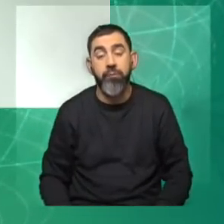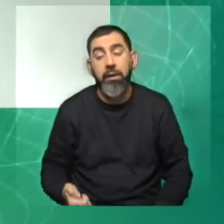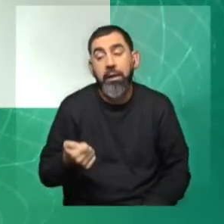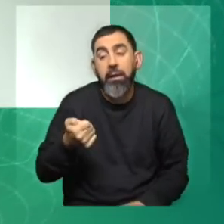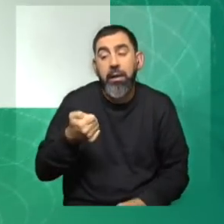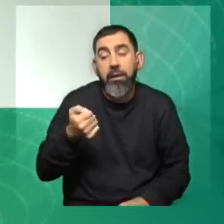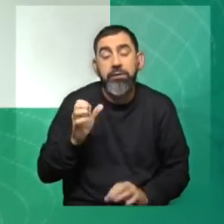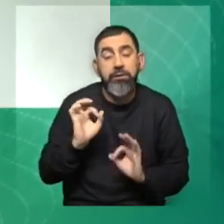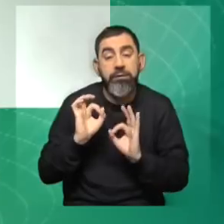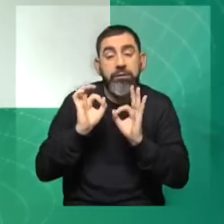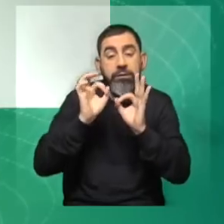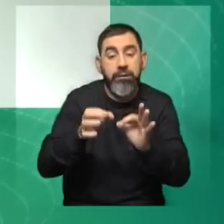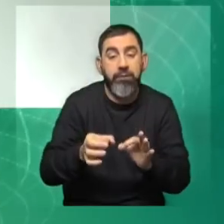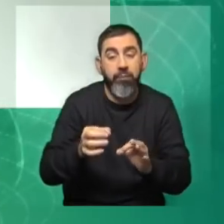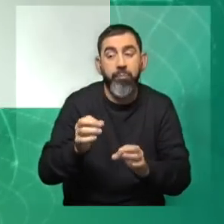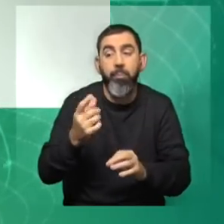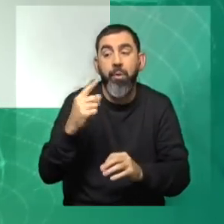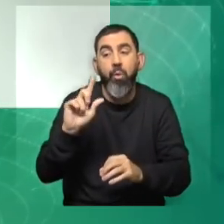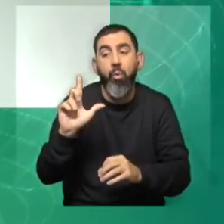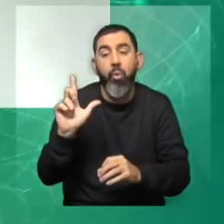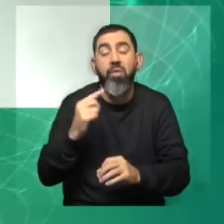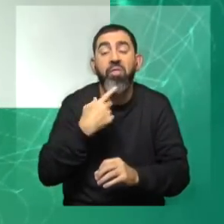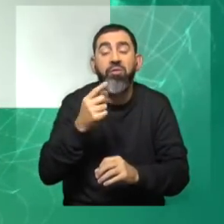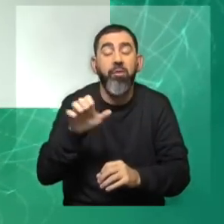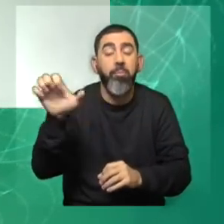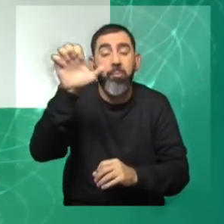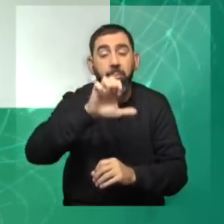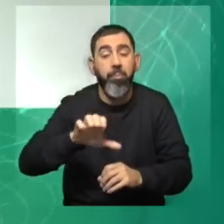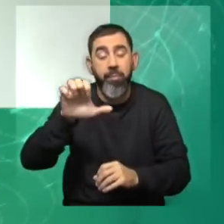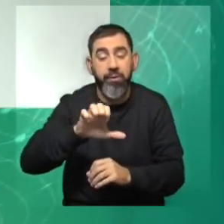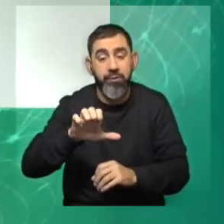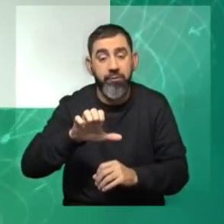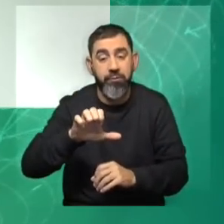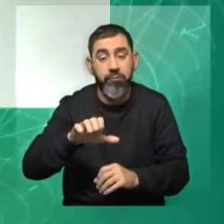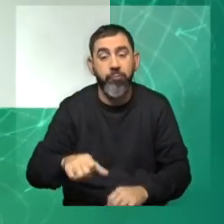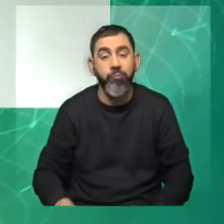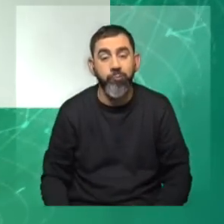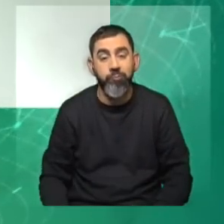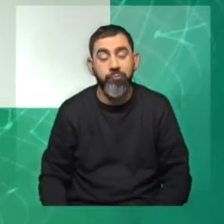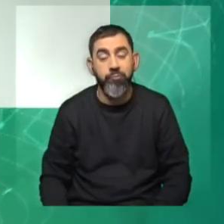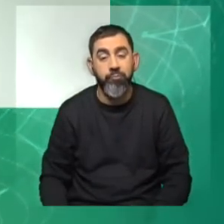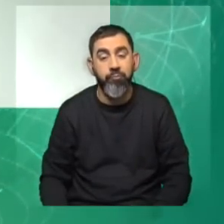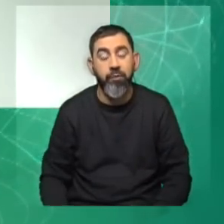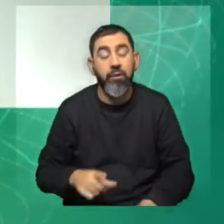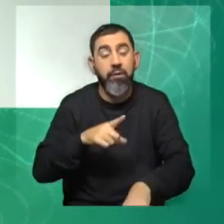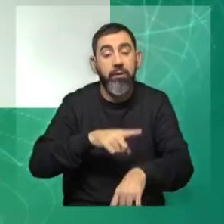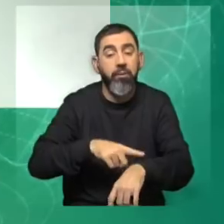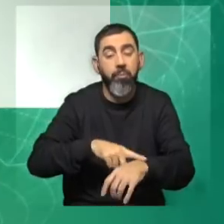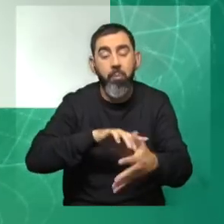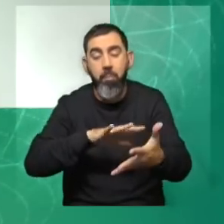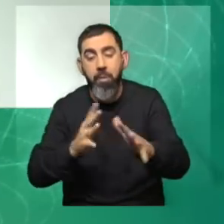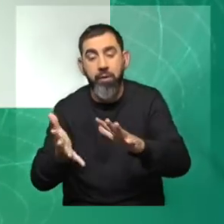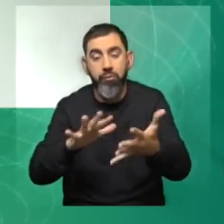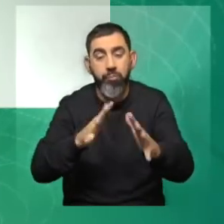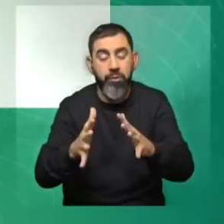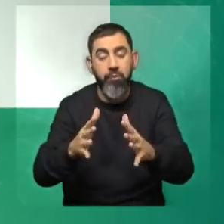arribar pero no no hay una lo que dicen las compañeras marítimas siempre informan de un tiempo estimado de arriba